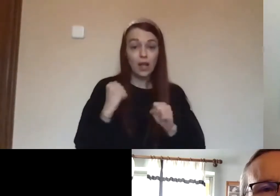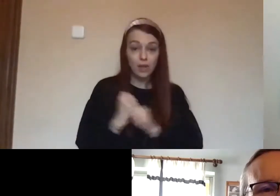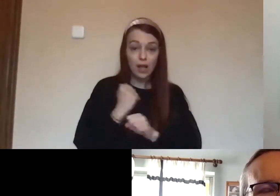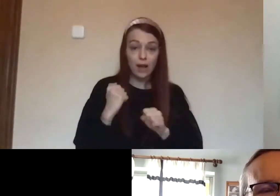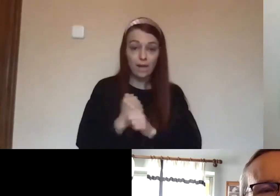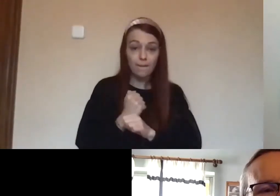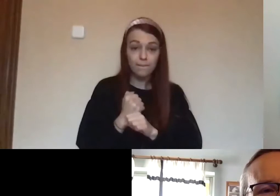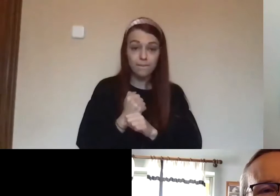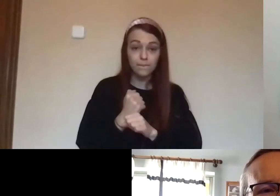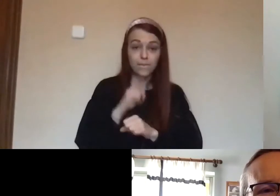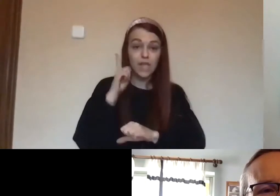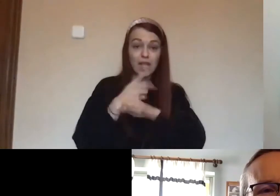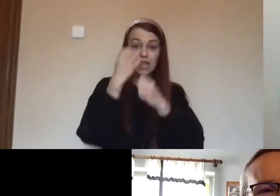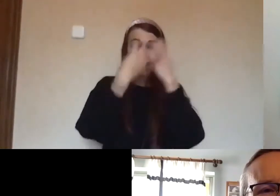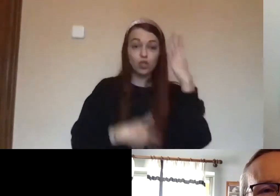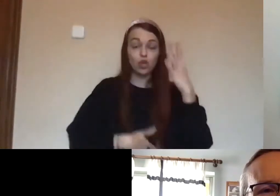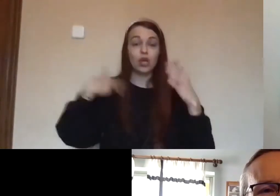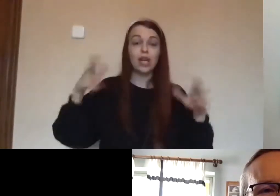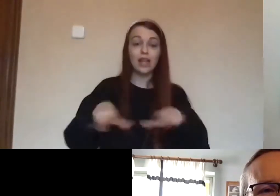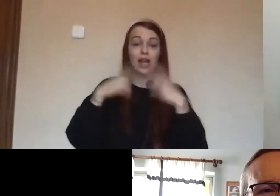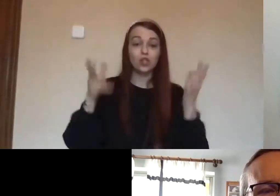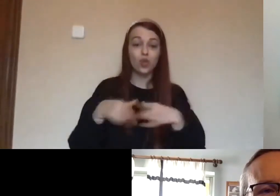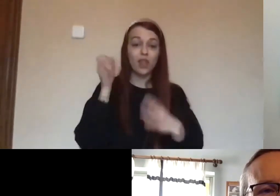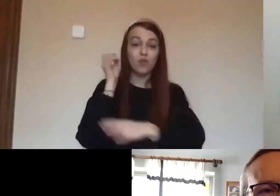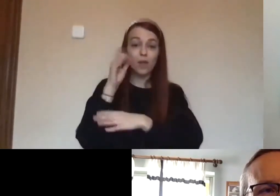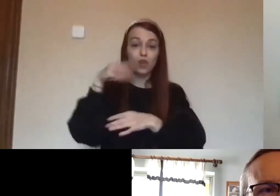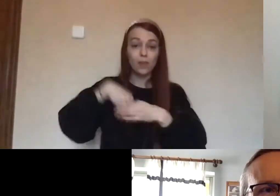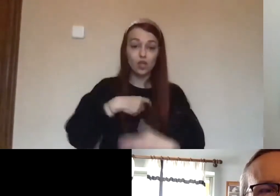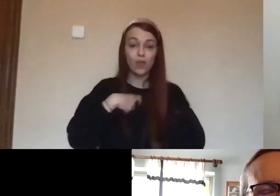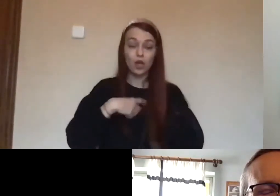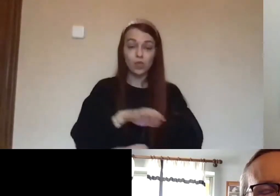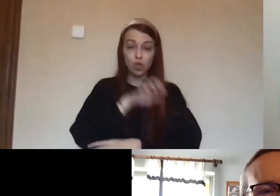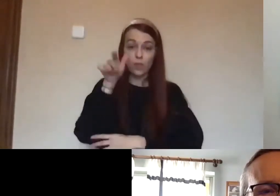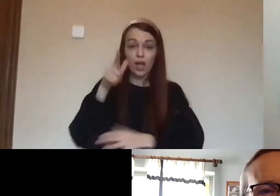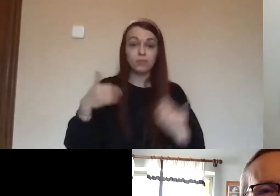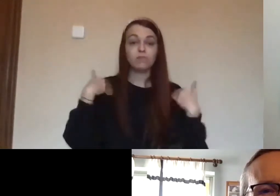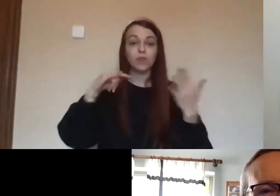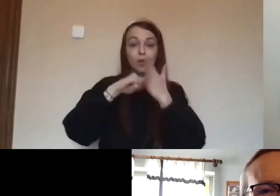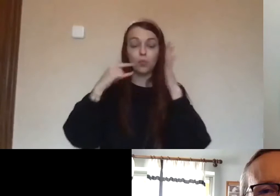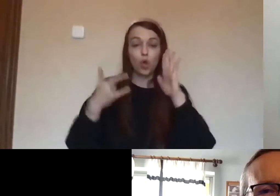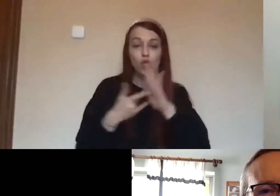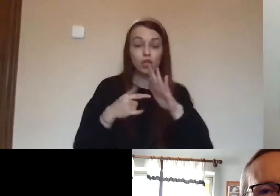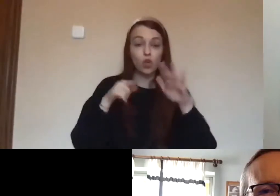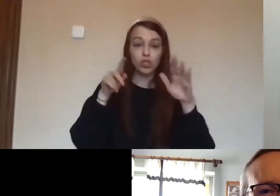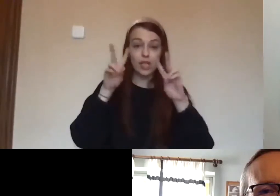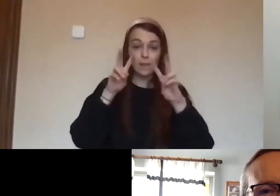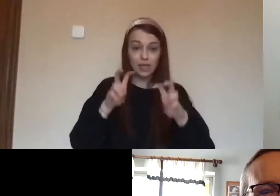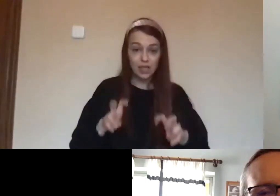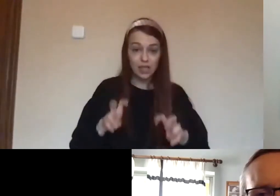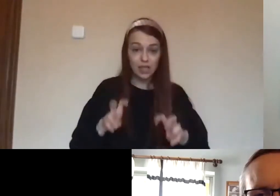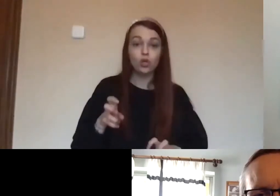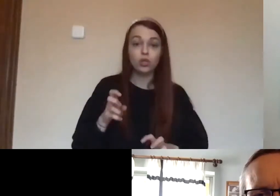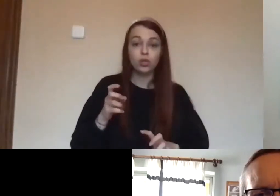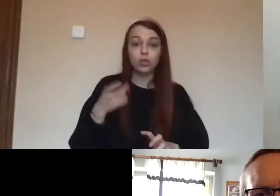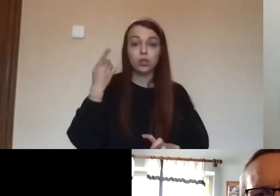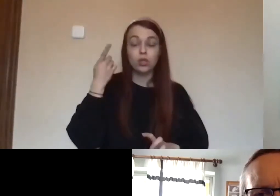como en el Directorio General de la Sociedad de la Información de la Comisión Europea, donde gestionó proyectos de investigación contribuyendo a las